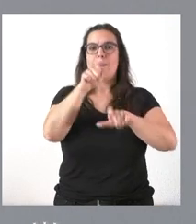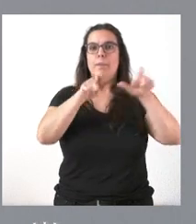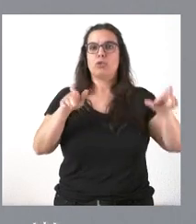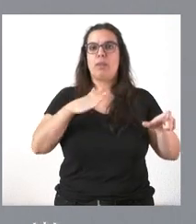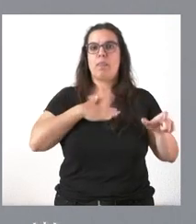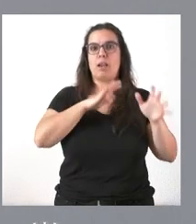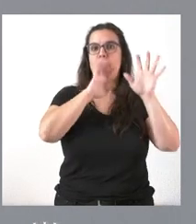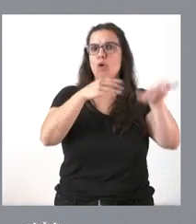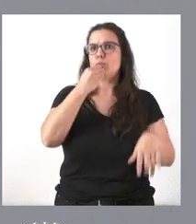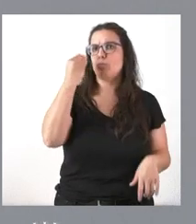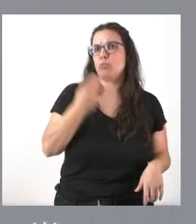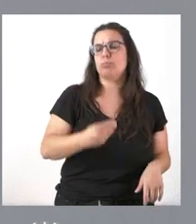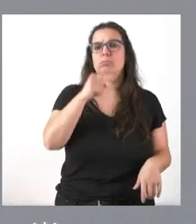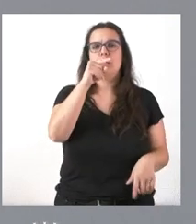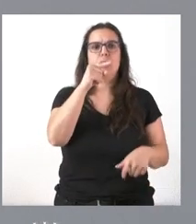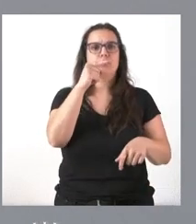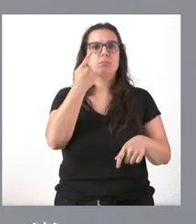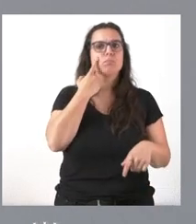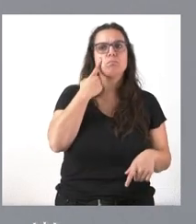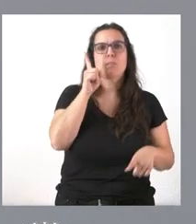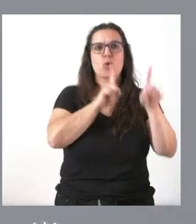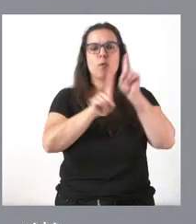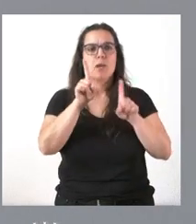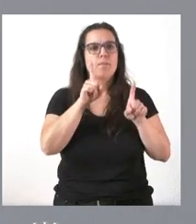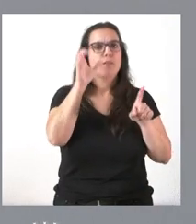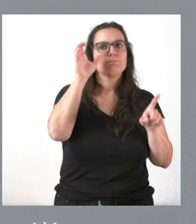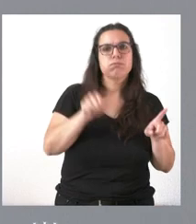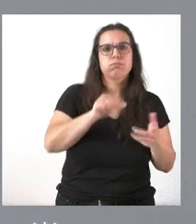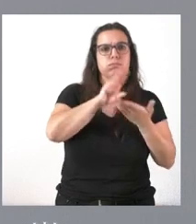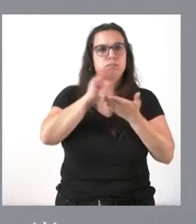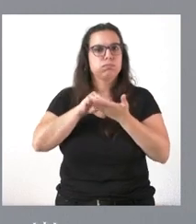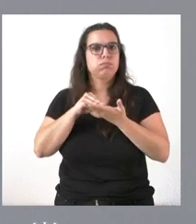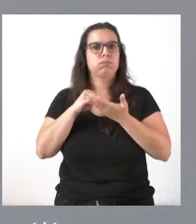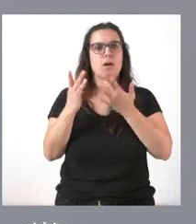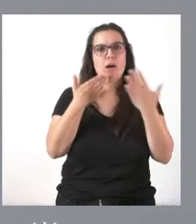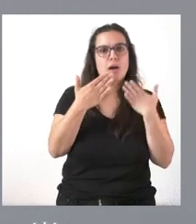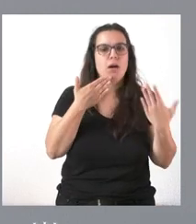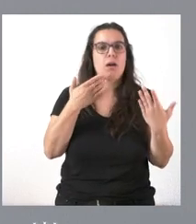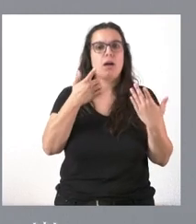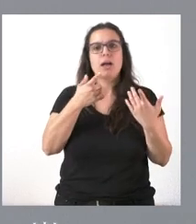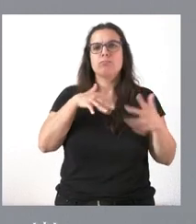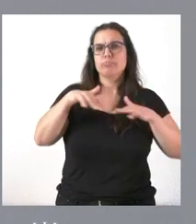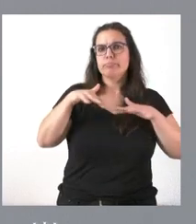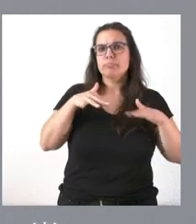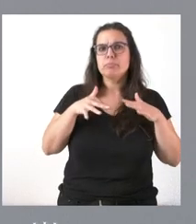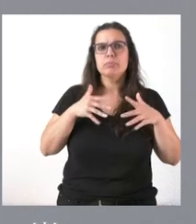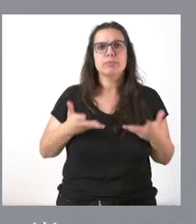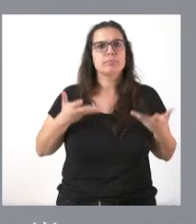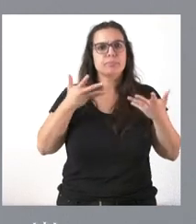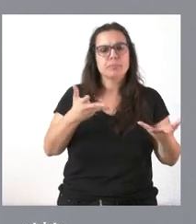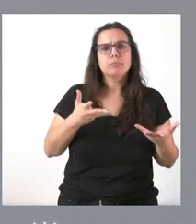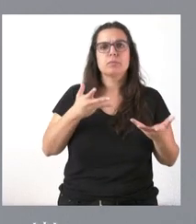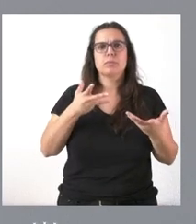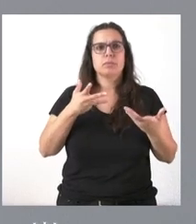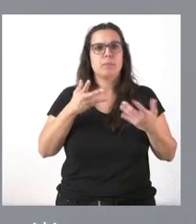que ha estado siempre pendiente de sus problemas que ha sabido escuchar que ha tenido una solución activa y una posición activa